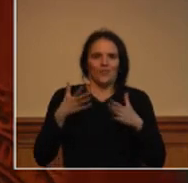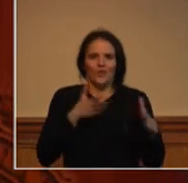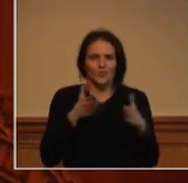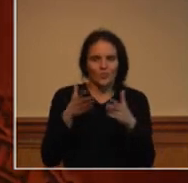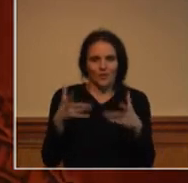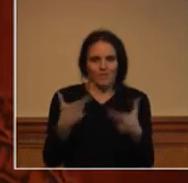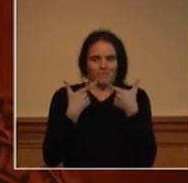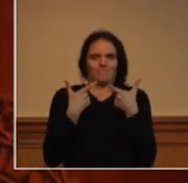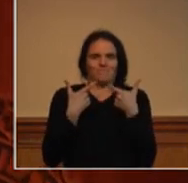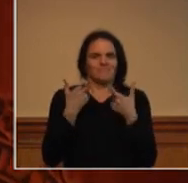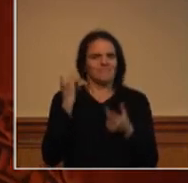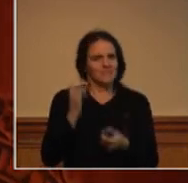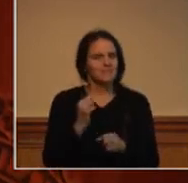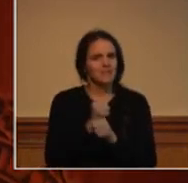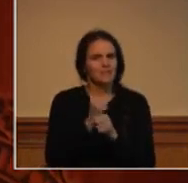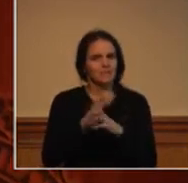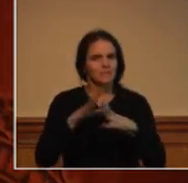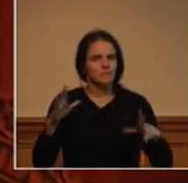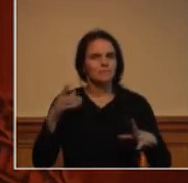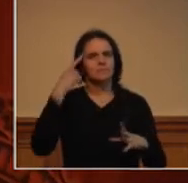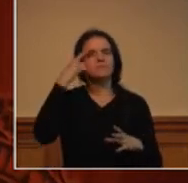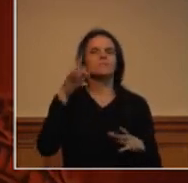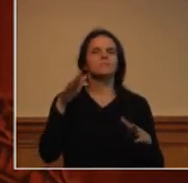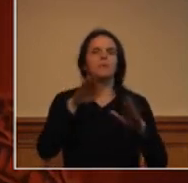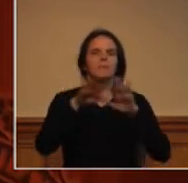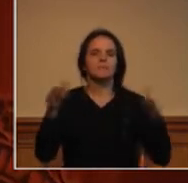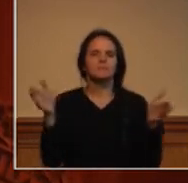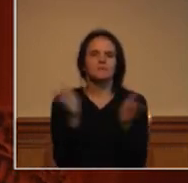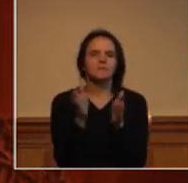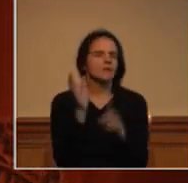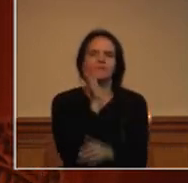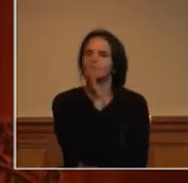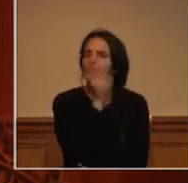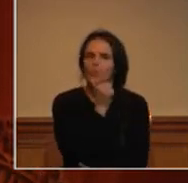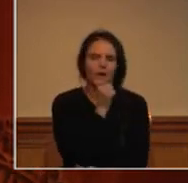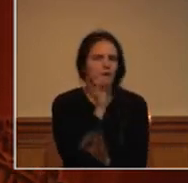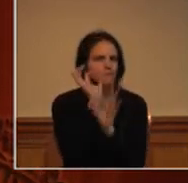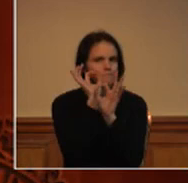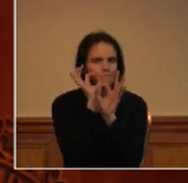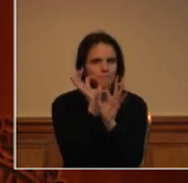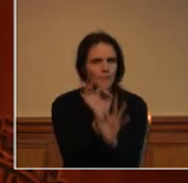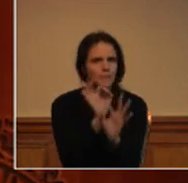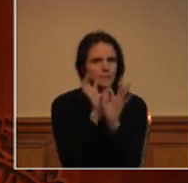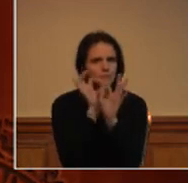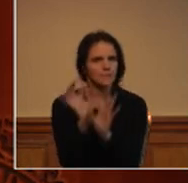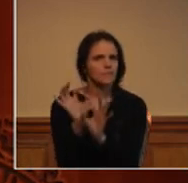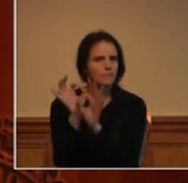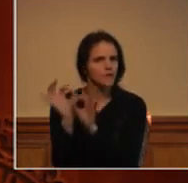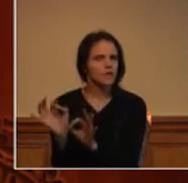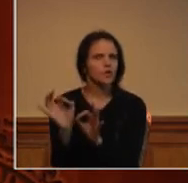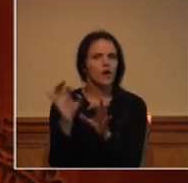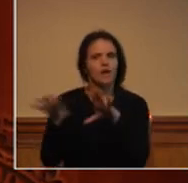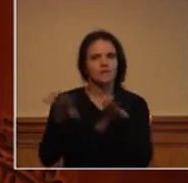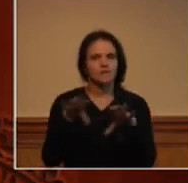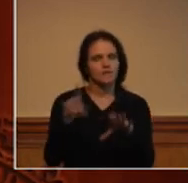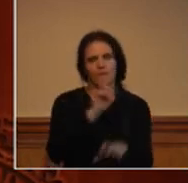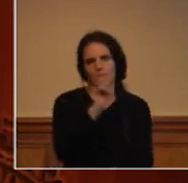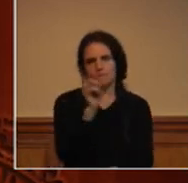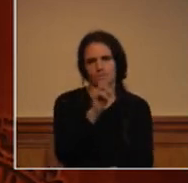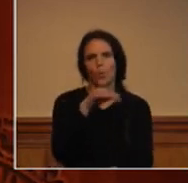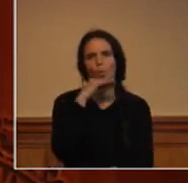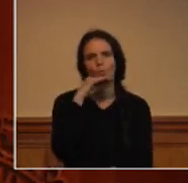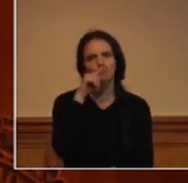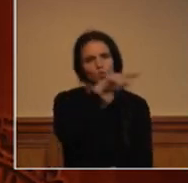conductual mayor. Pero recuerda que la mesita no tiene incorporada en sí misma ninguna actividad.